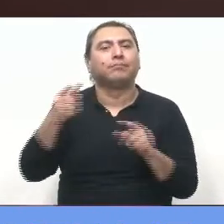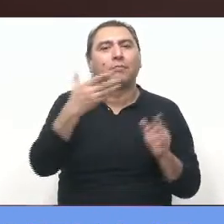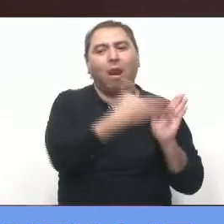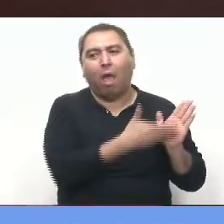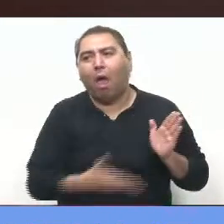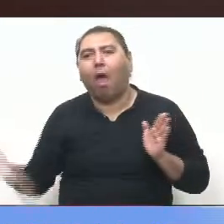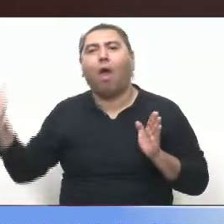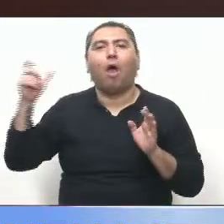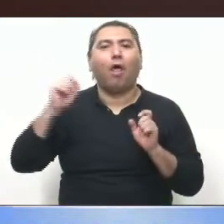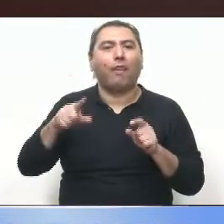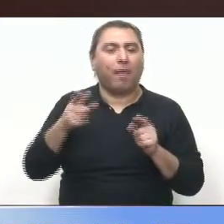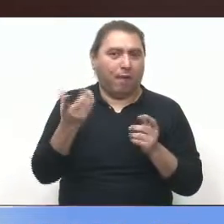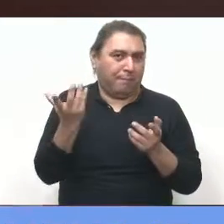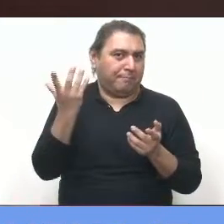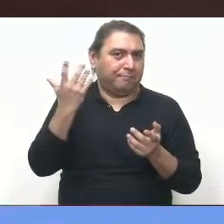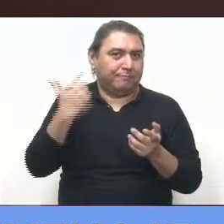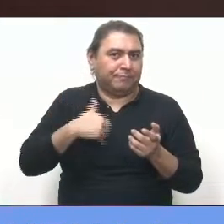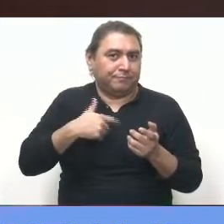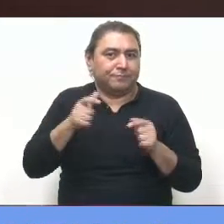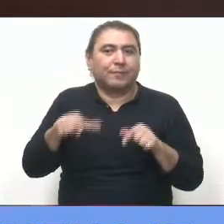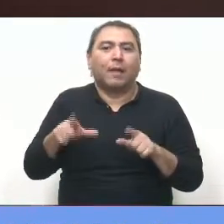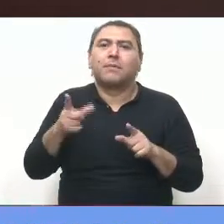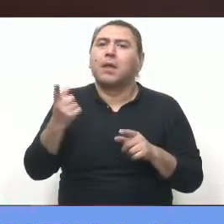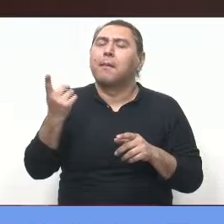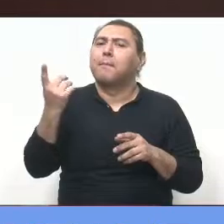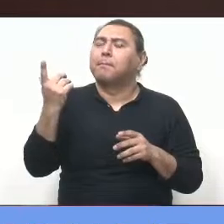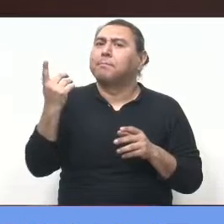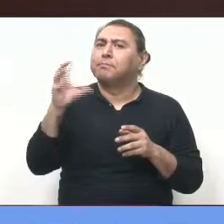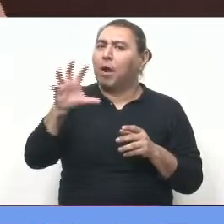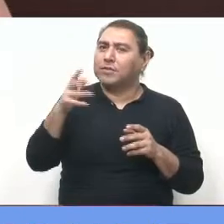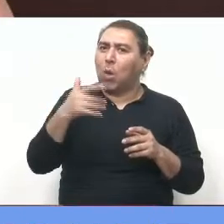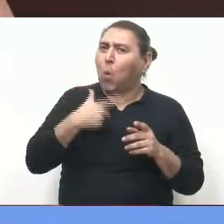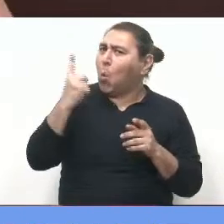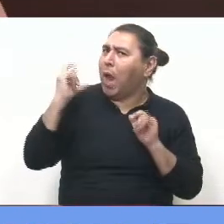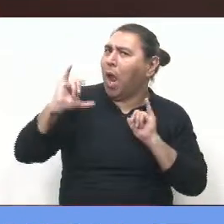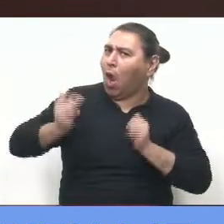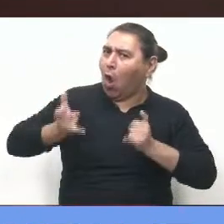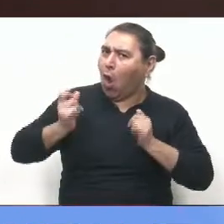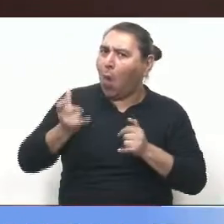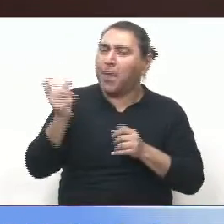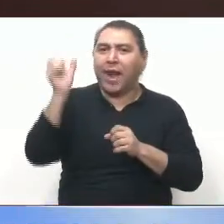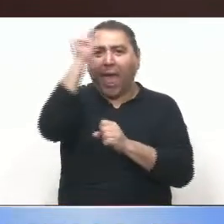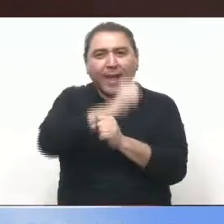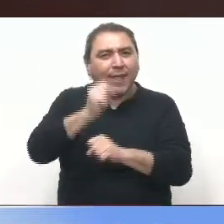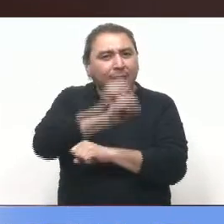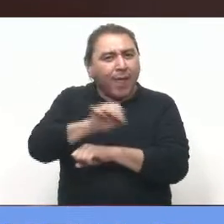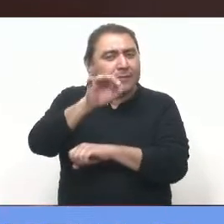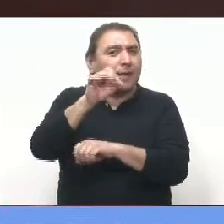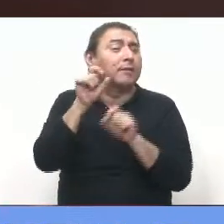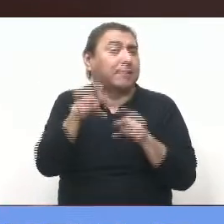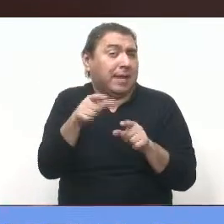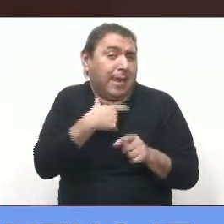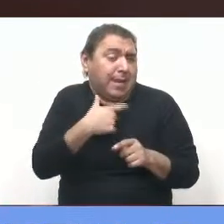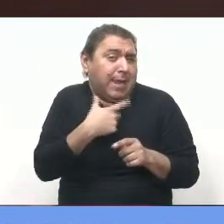una arquitecta, una joven arquitecta, y rescato lo de joven porque a pesar de haber querido